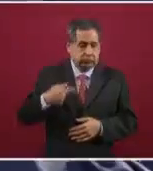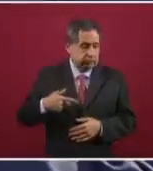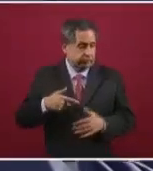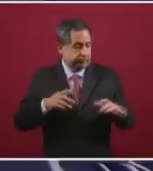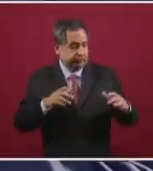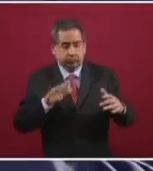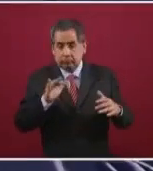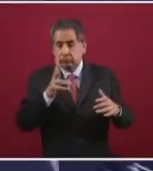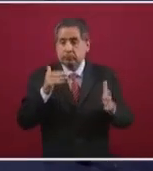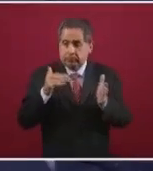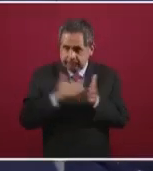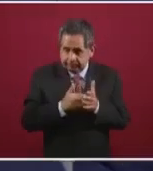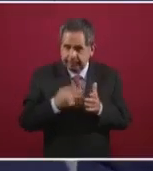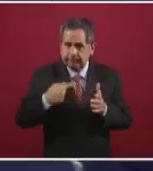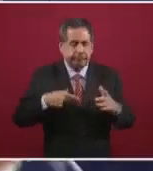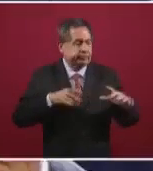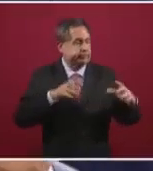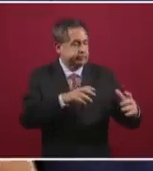más